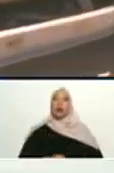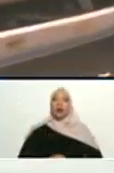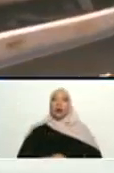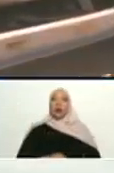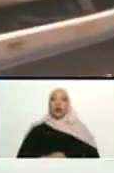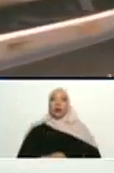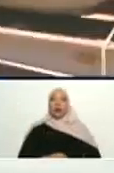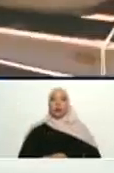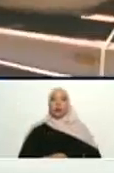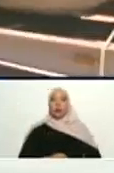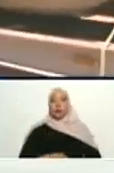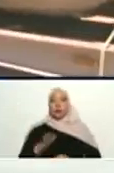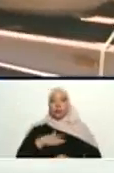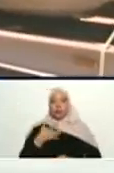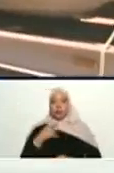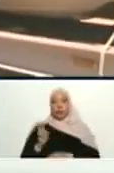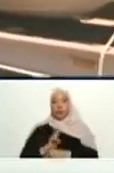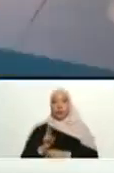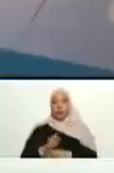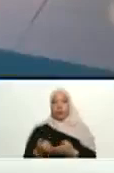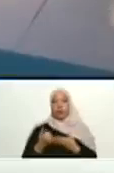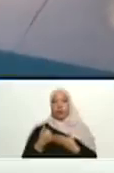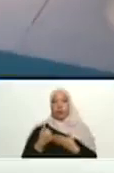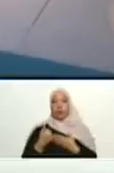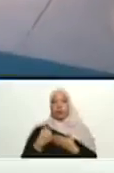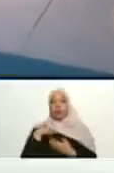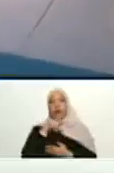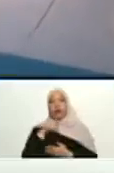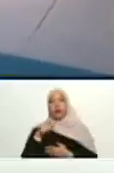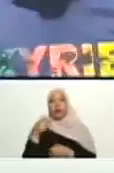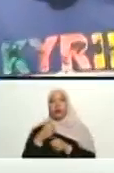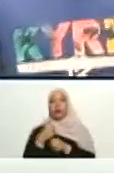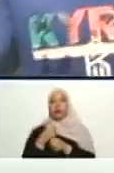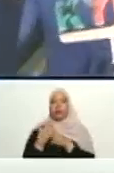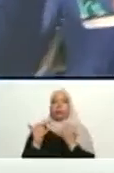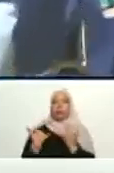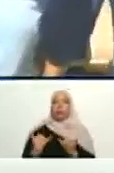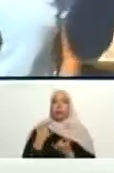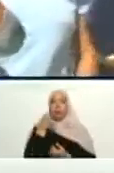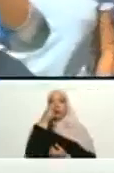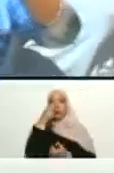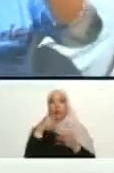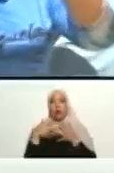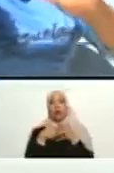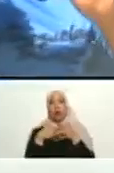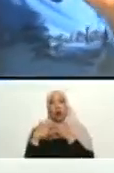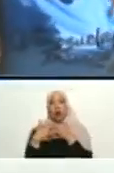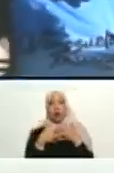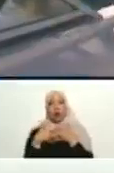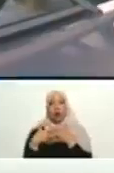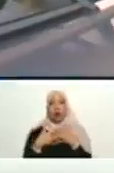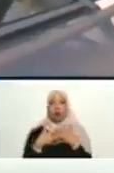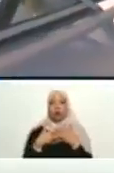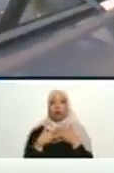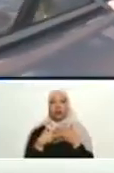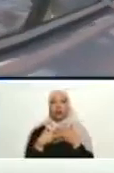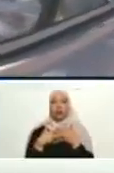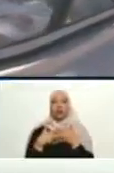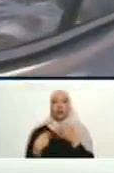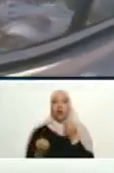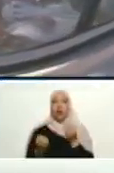Y si se puede, galáctico también, que vengan los extraterrestres. Ahora que hay ovnis en Estados Unidos, ¿ustedes han visto?